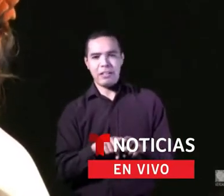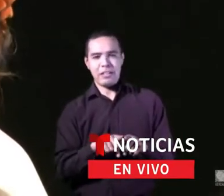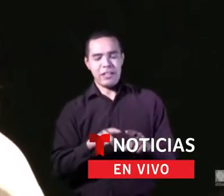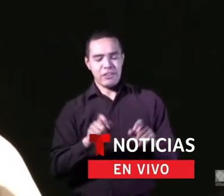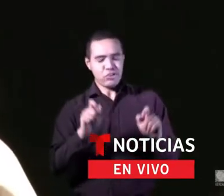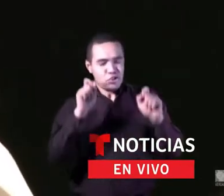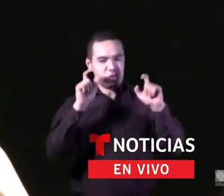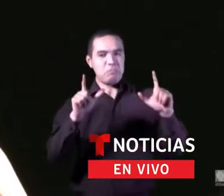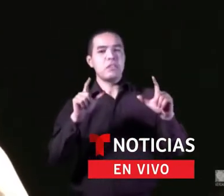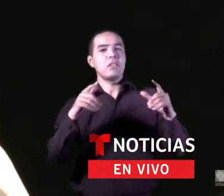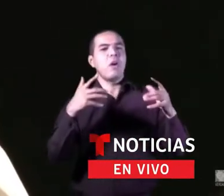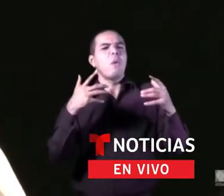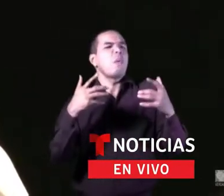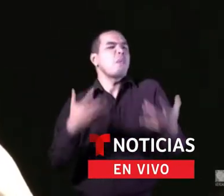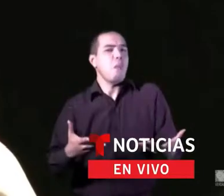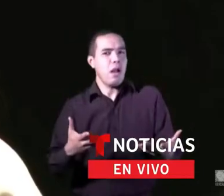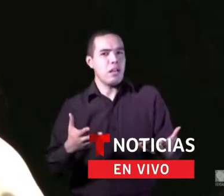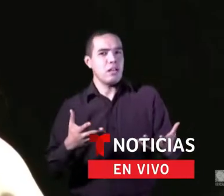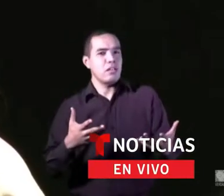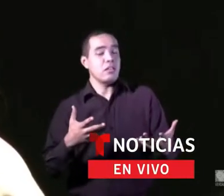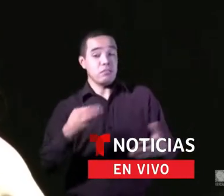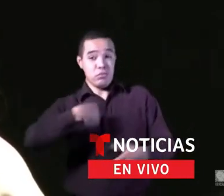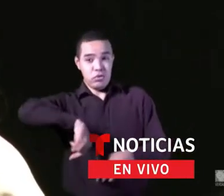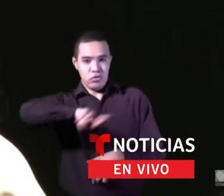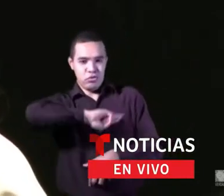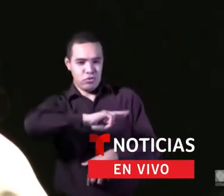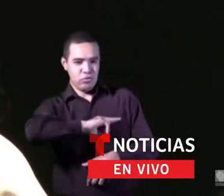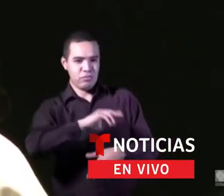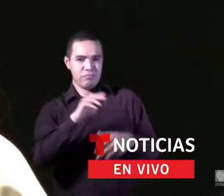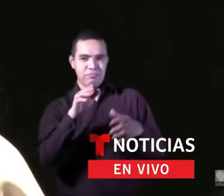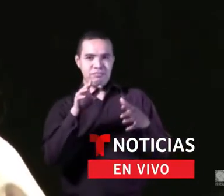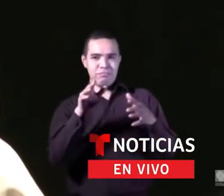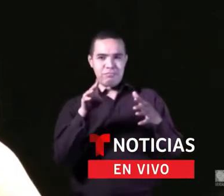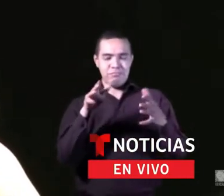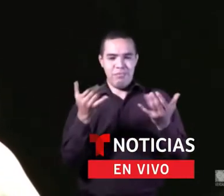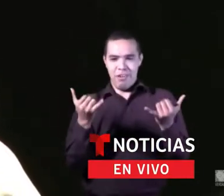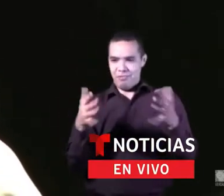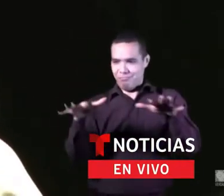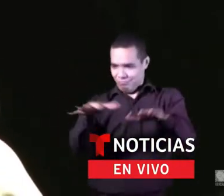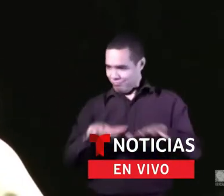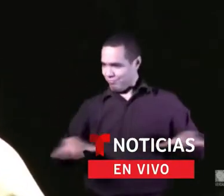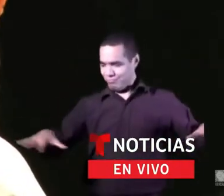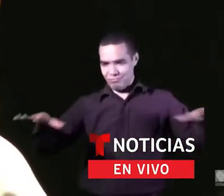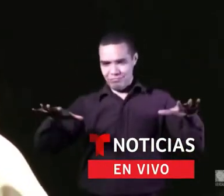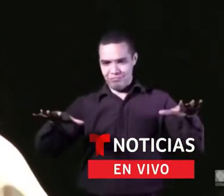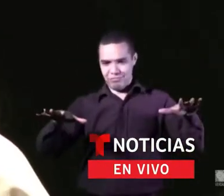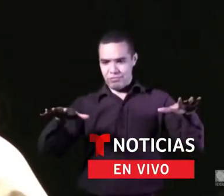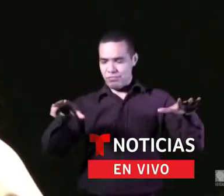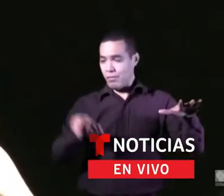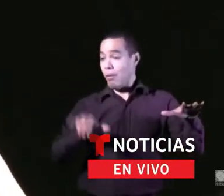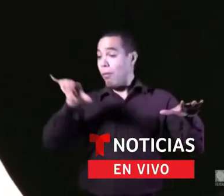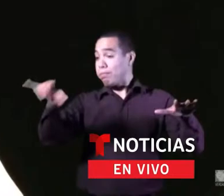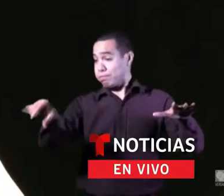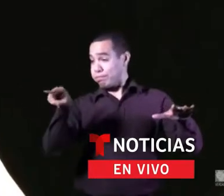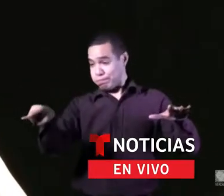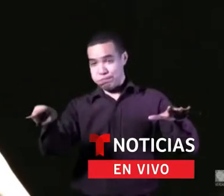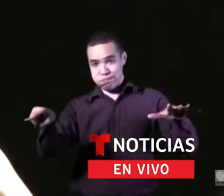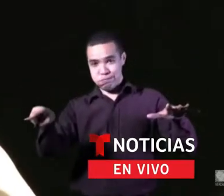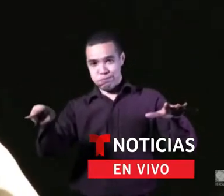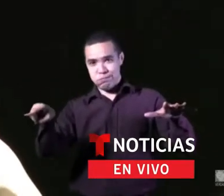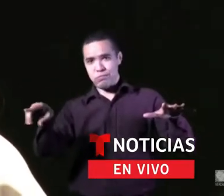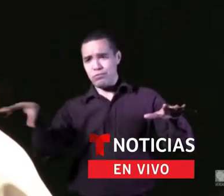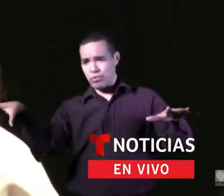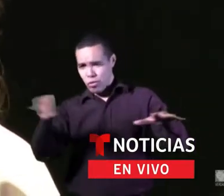lado del escenario estemos todos llorando y que del otro lado no haya habido una sola lágrima